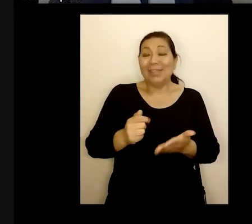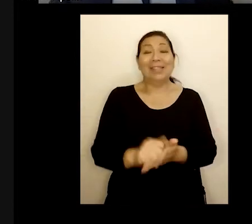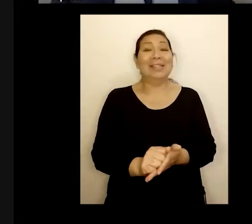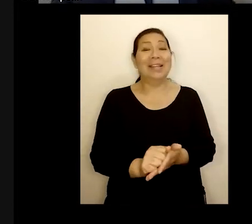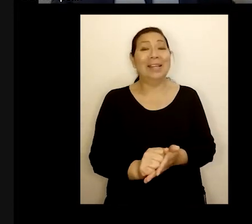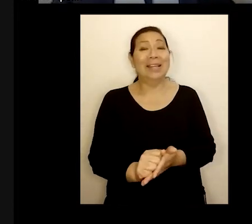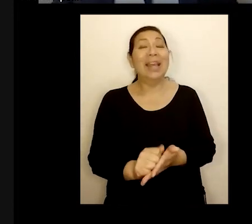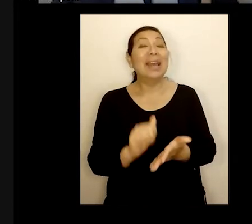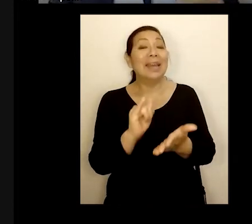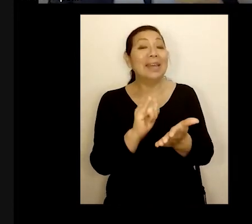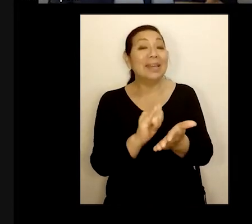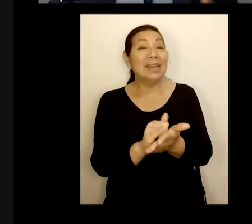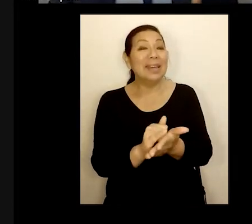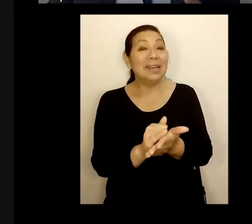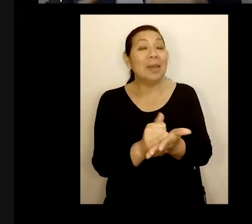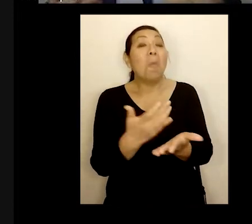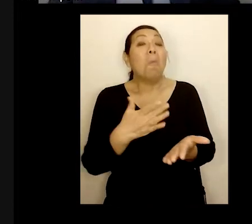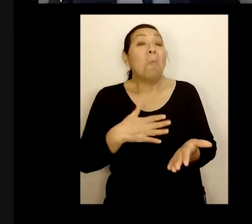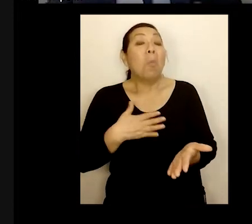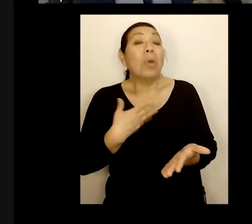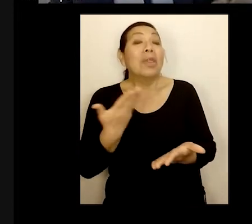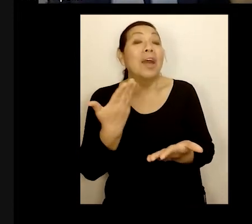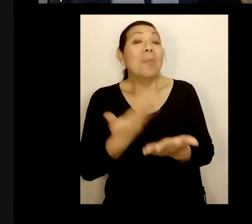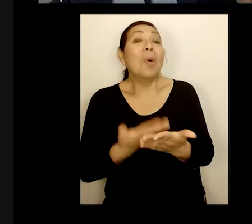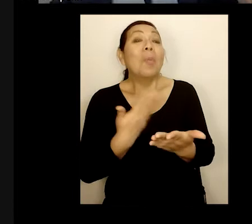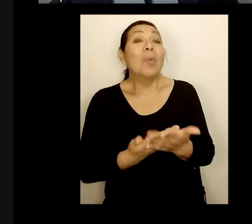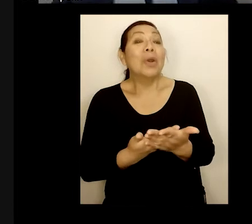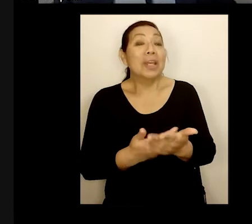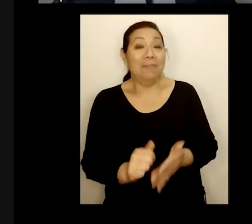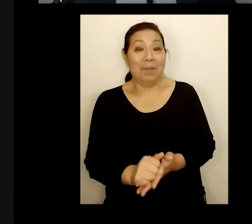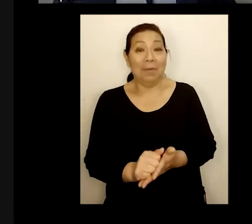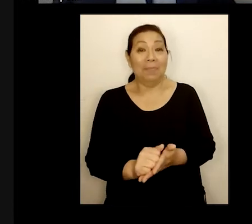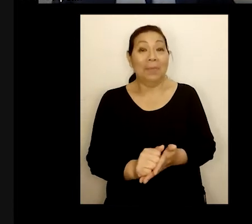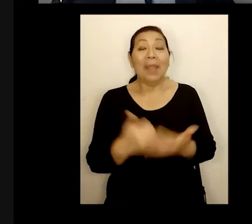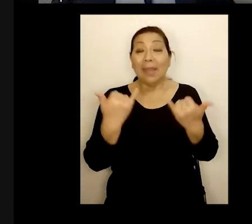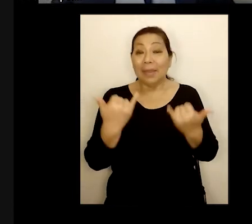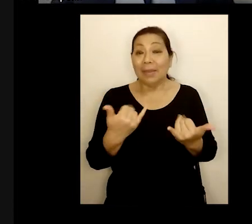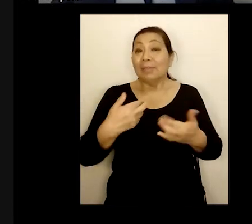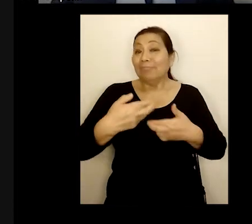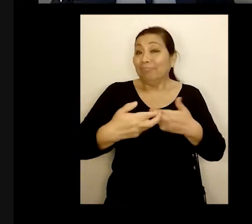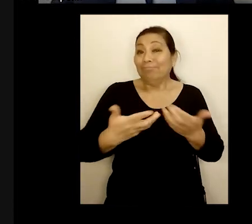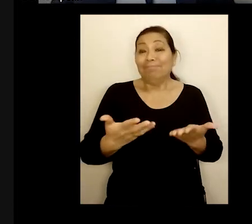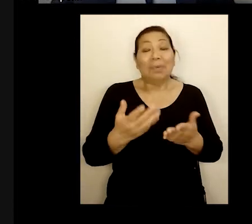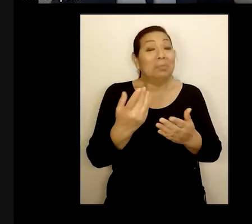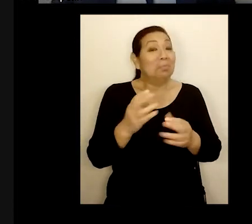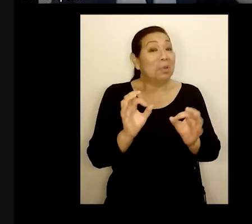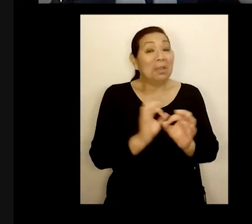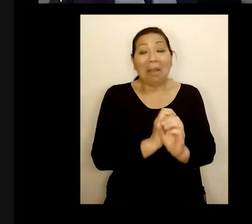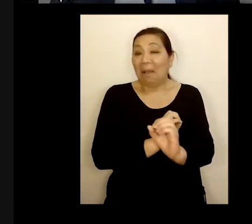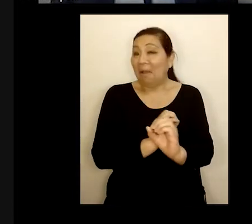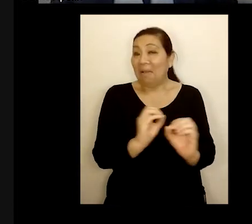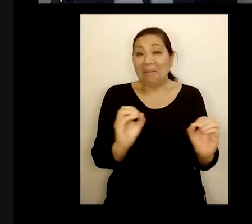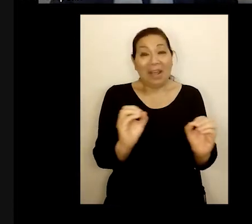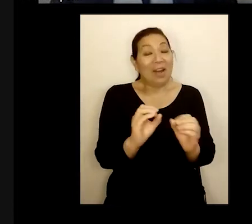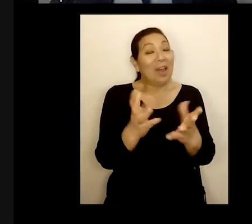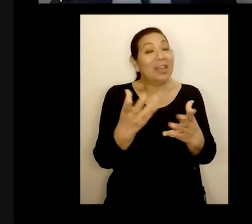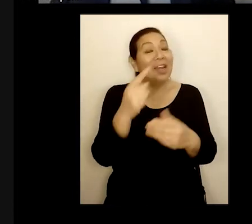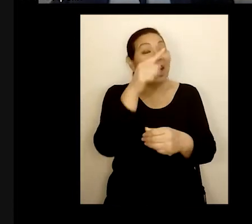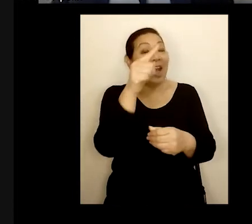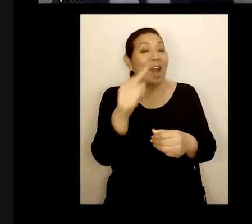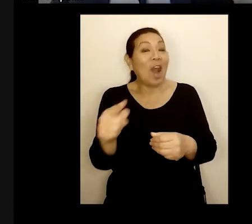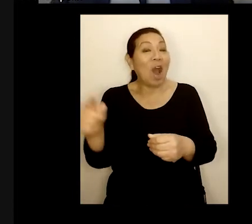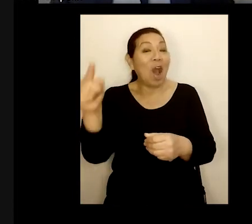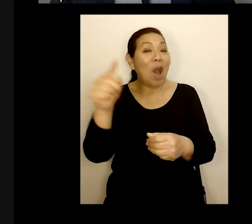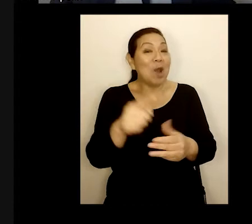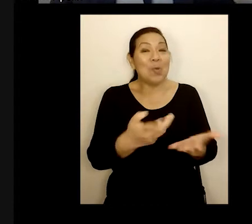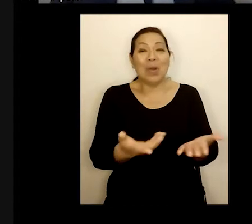pericial? ¿Qué podría aportar esta prueba pericial en este proceso? Realmente nada. Lo que quieren es anular una